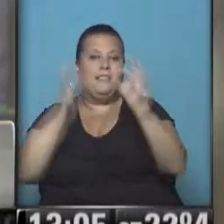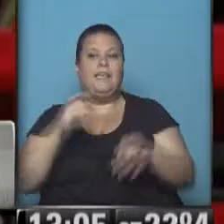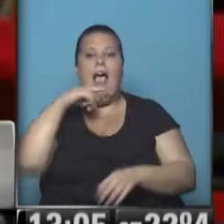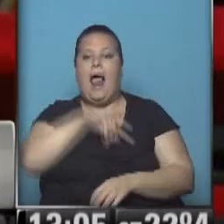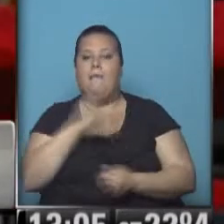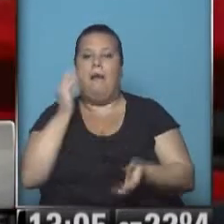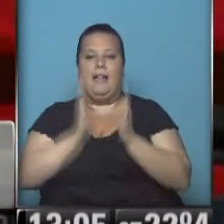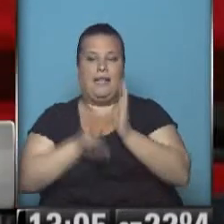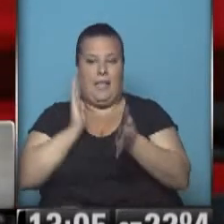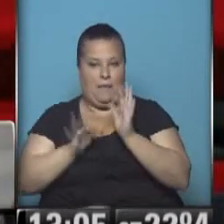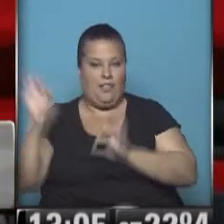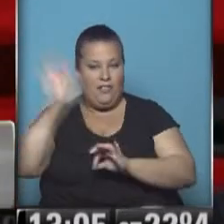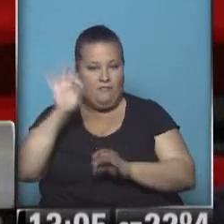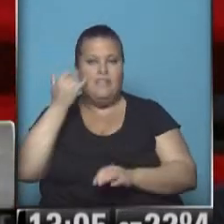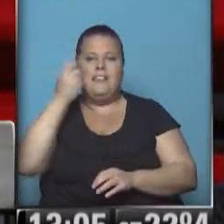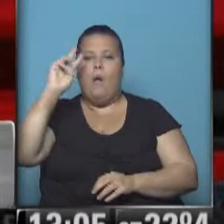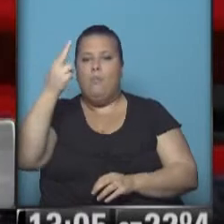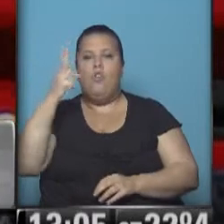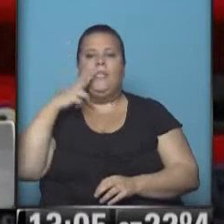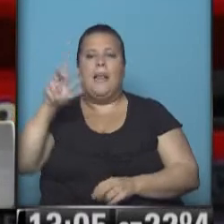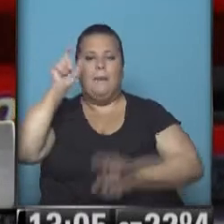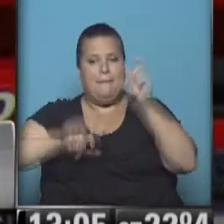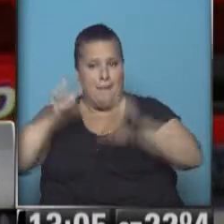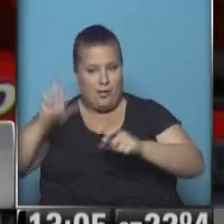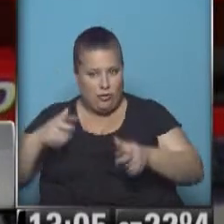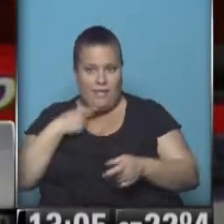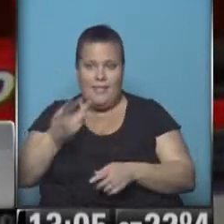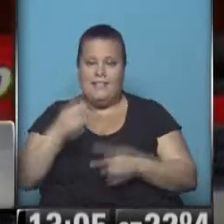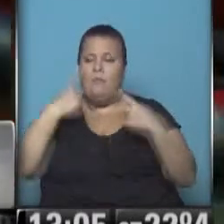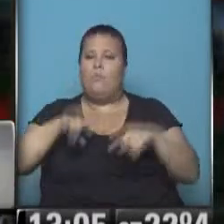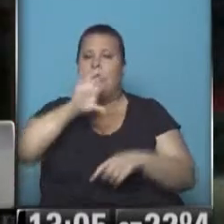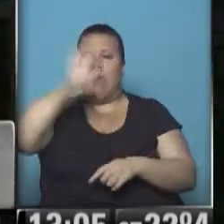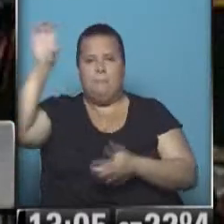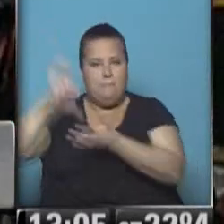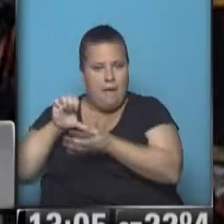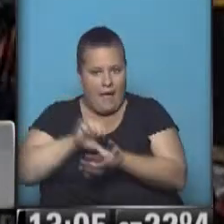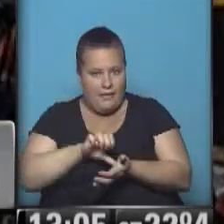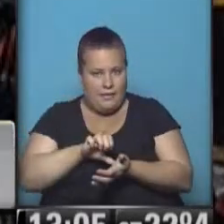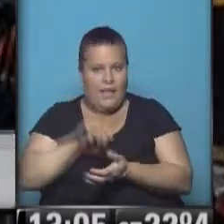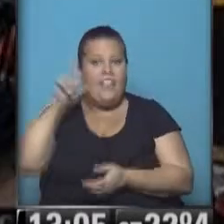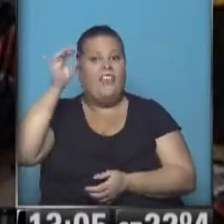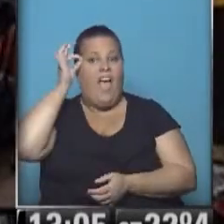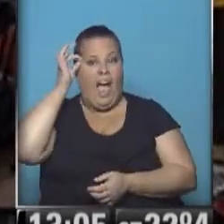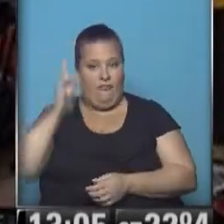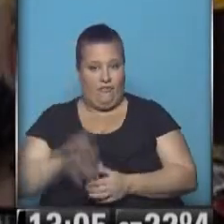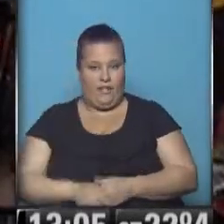para tratarse del virus, que ya mató a más de 3.000 personas, como decíamos, en varios países de África.